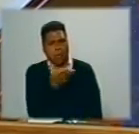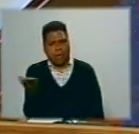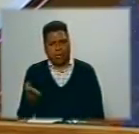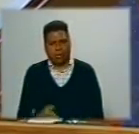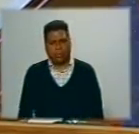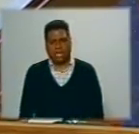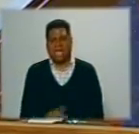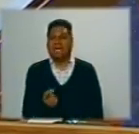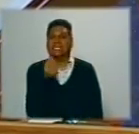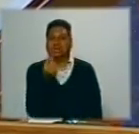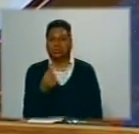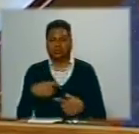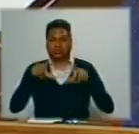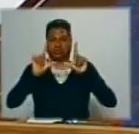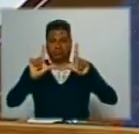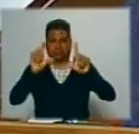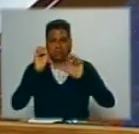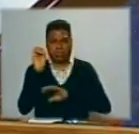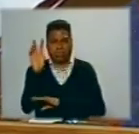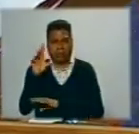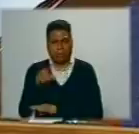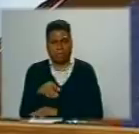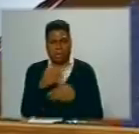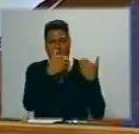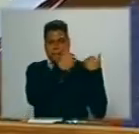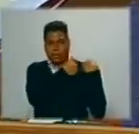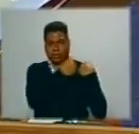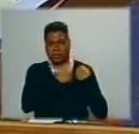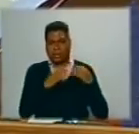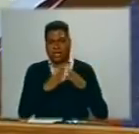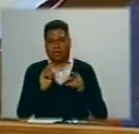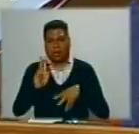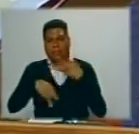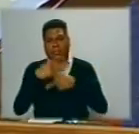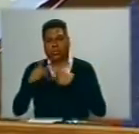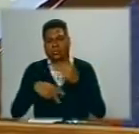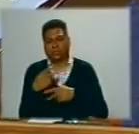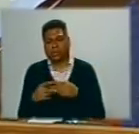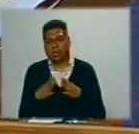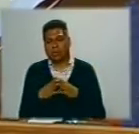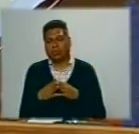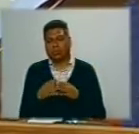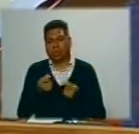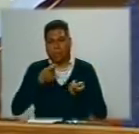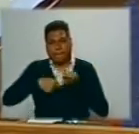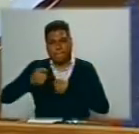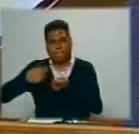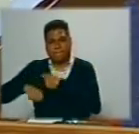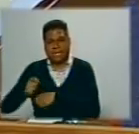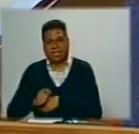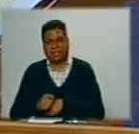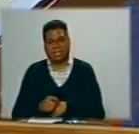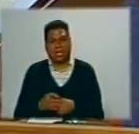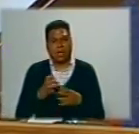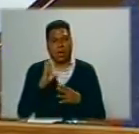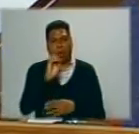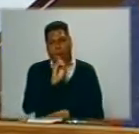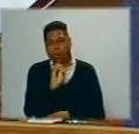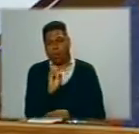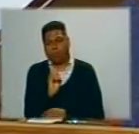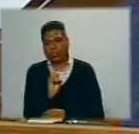caso eximirán de responsabilidad a las productoras o productores, proveedoras o proveedores, importadoras o